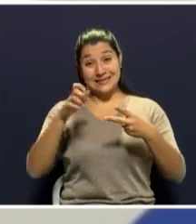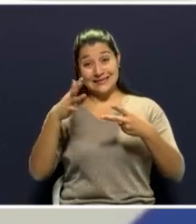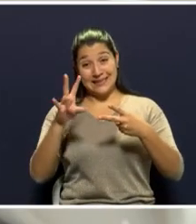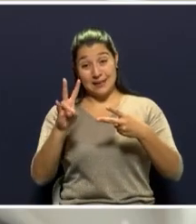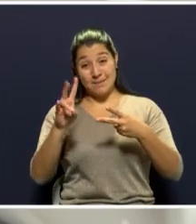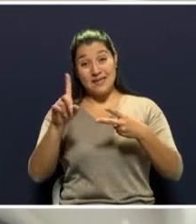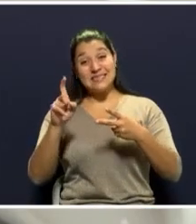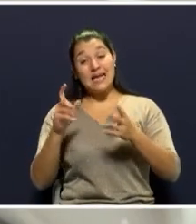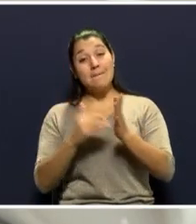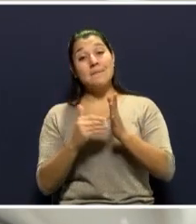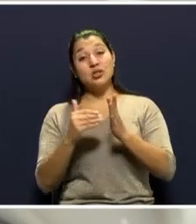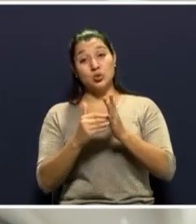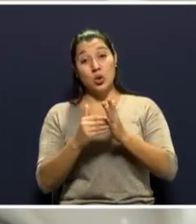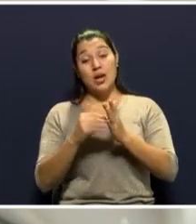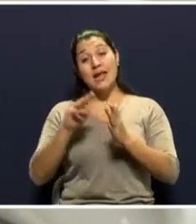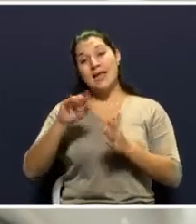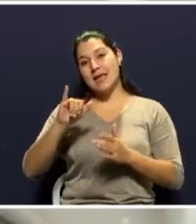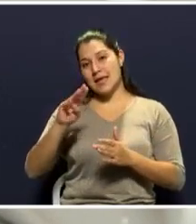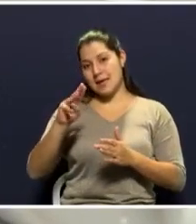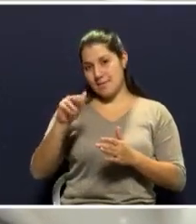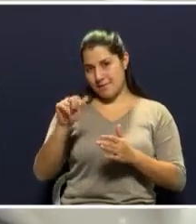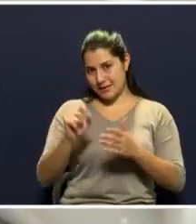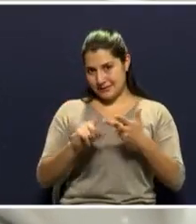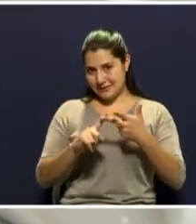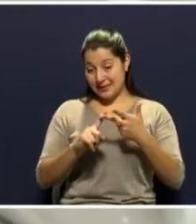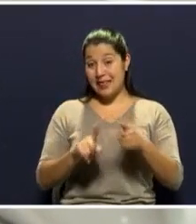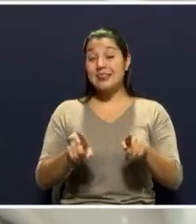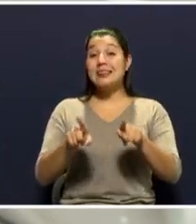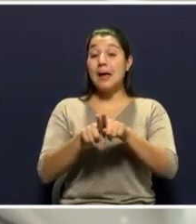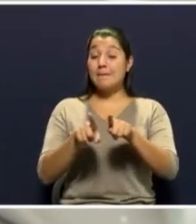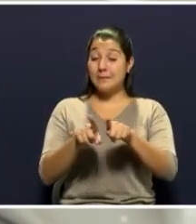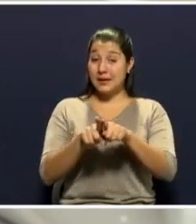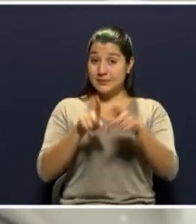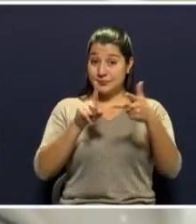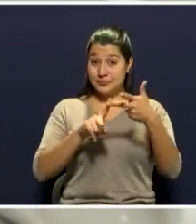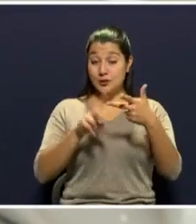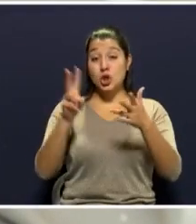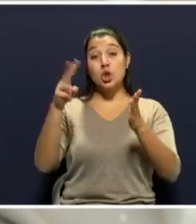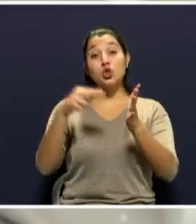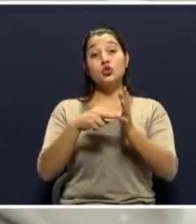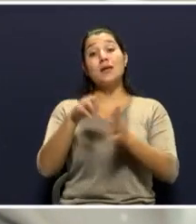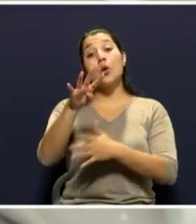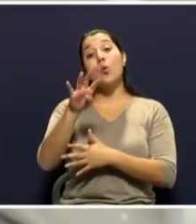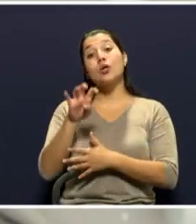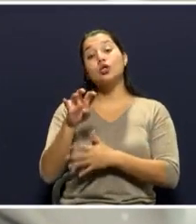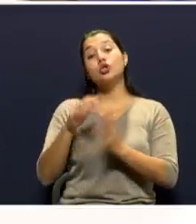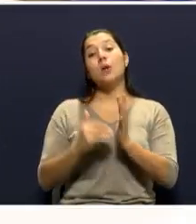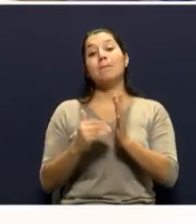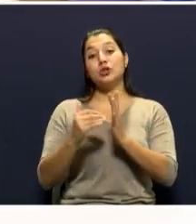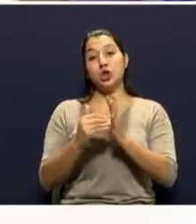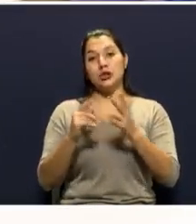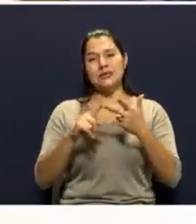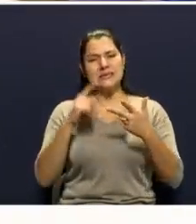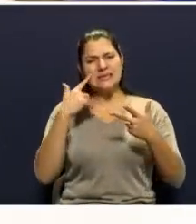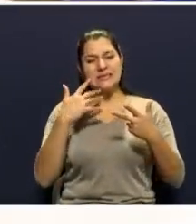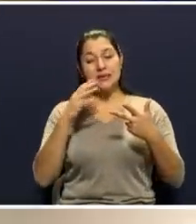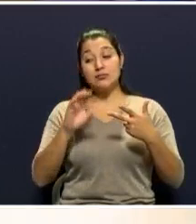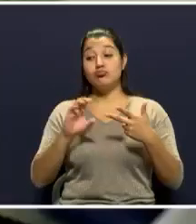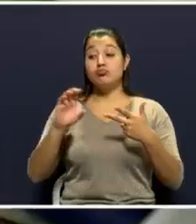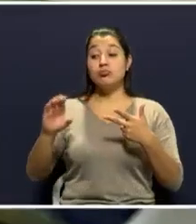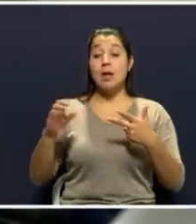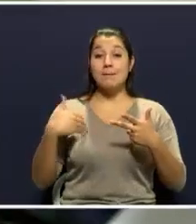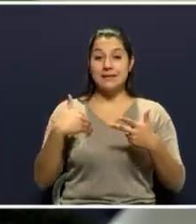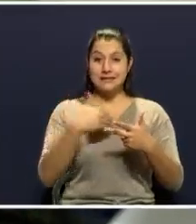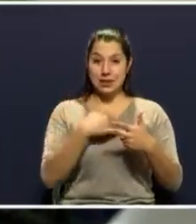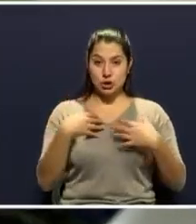el Instituto Mixto de Ayuda Social y además se destinarán 2.400 millones para el Ministerio de